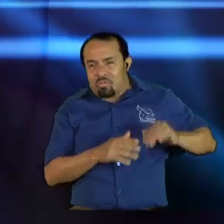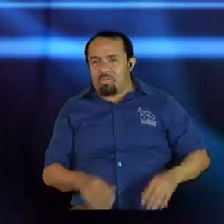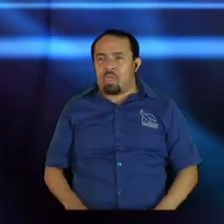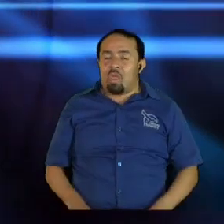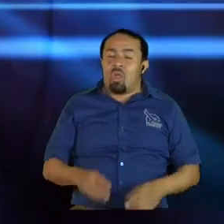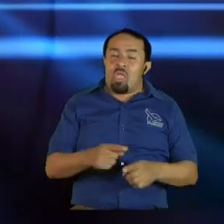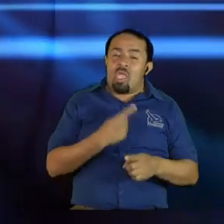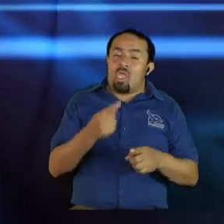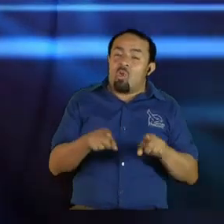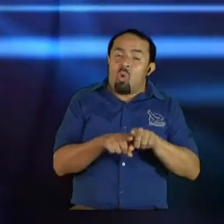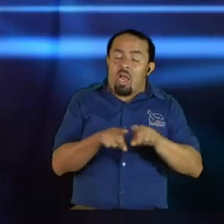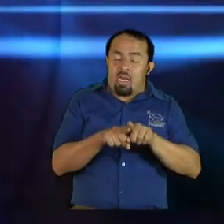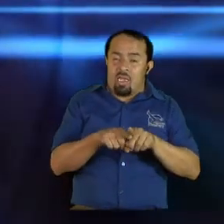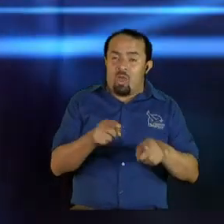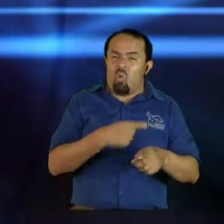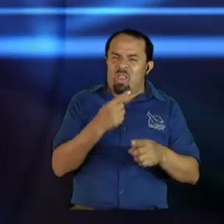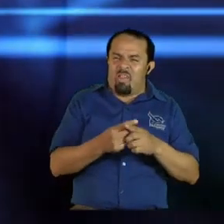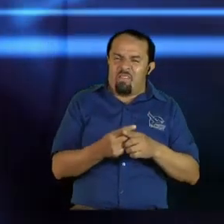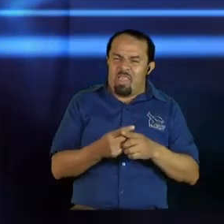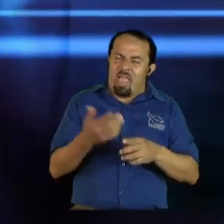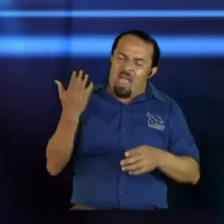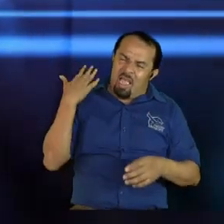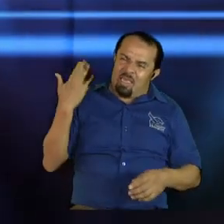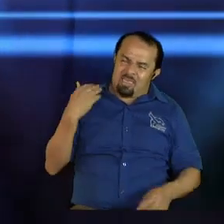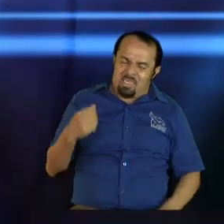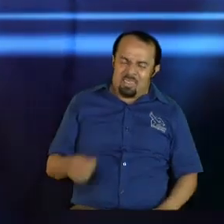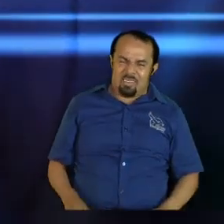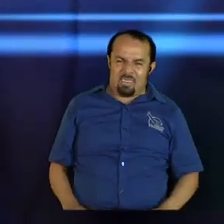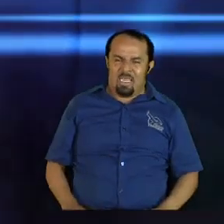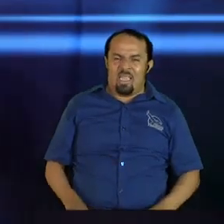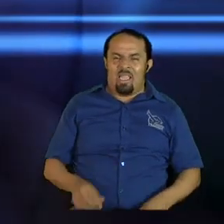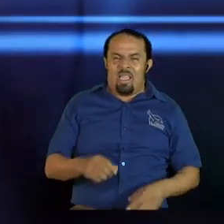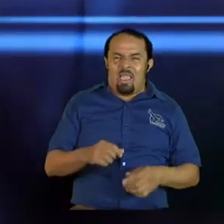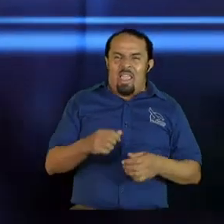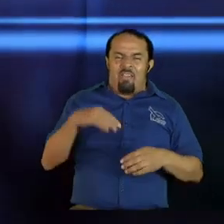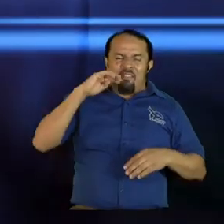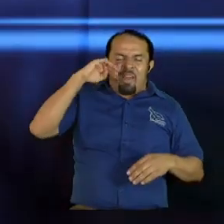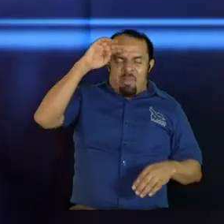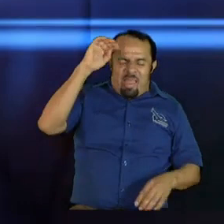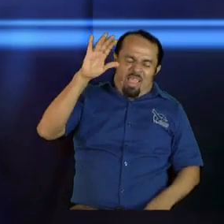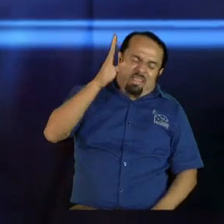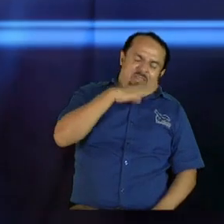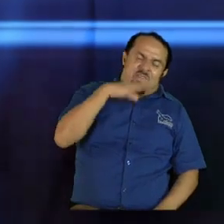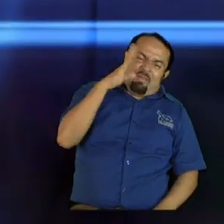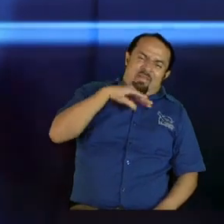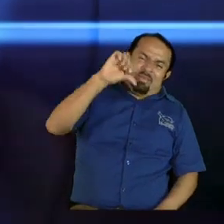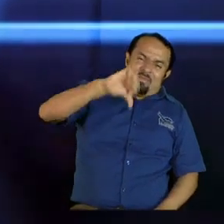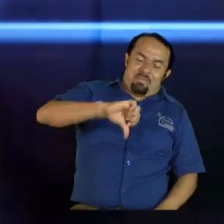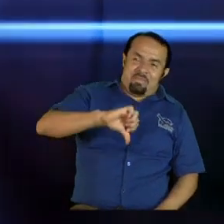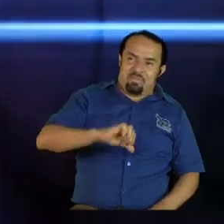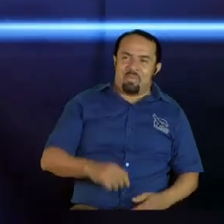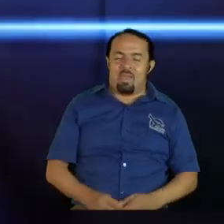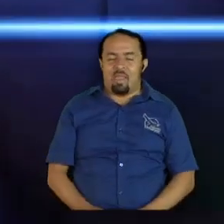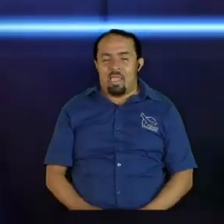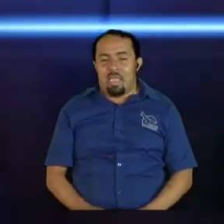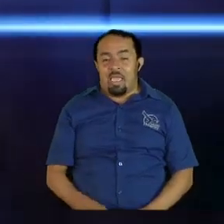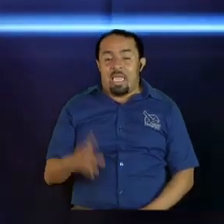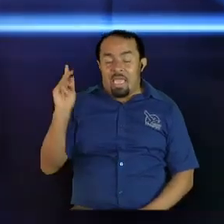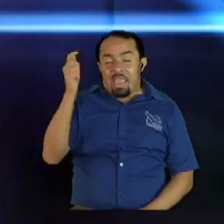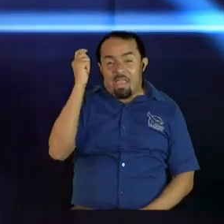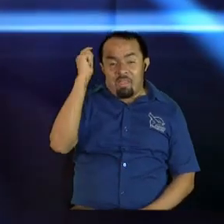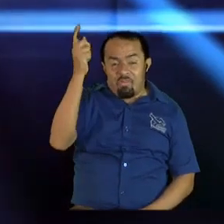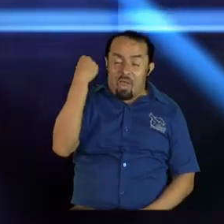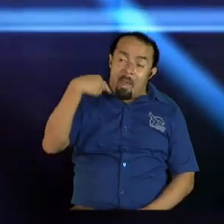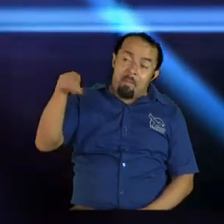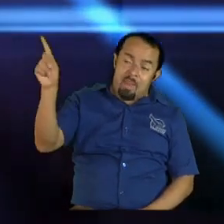Como cuando había una plaga, una peste, y David fue guiado por el Señor Jesucristo, que le mandó un mensaje a través de un